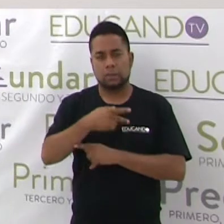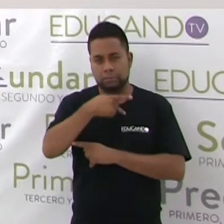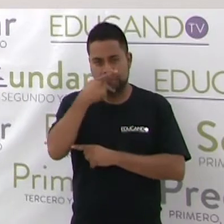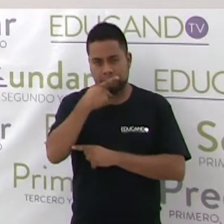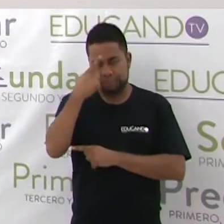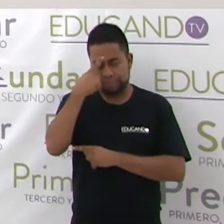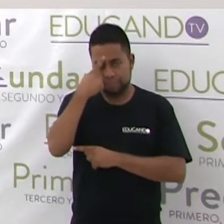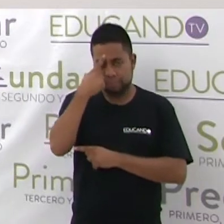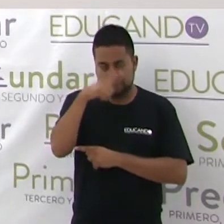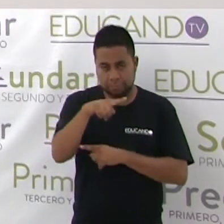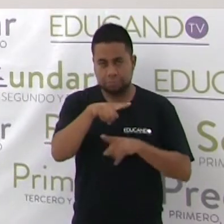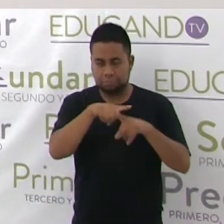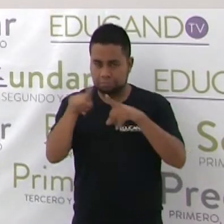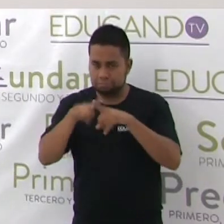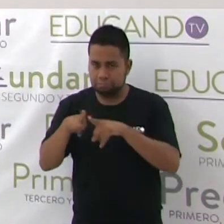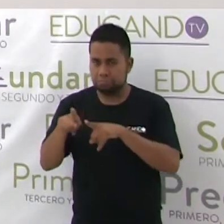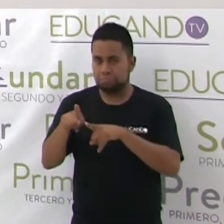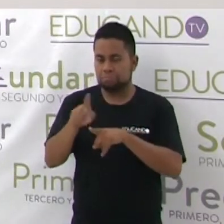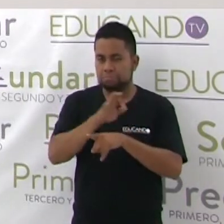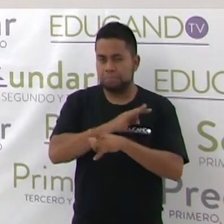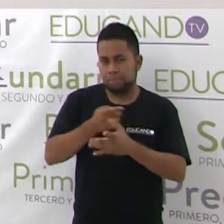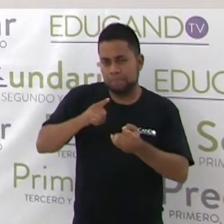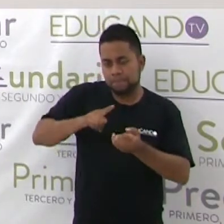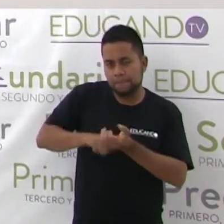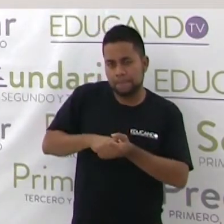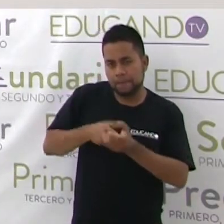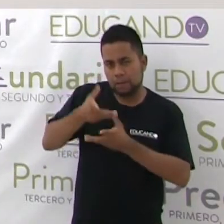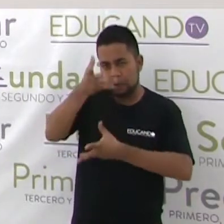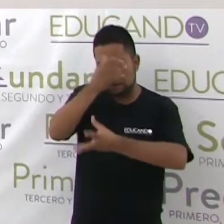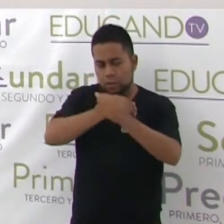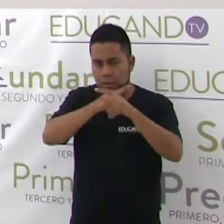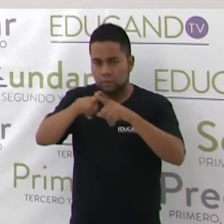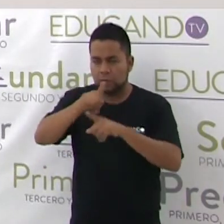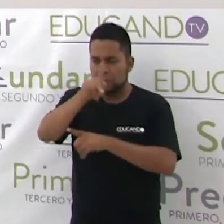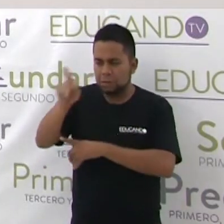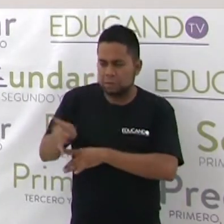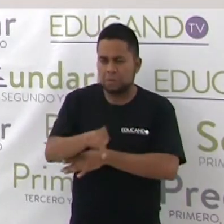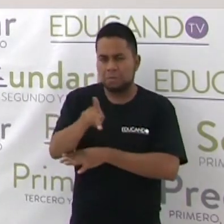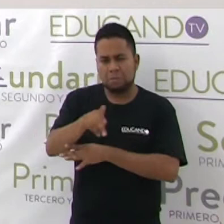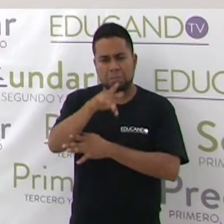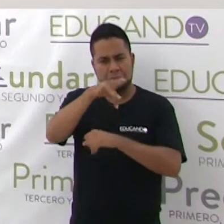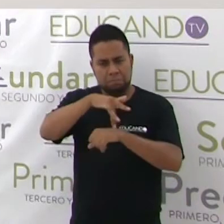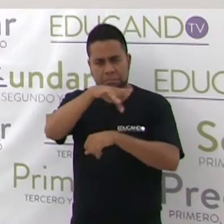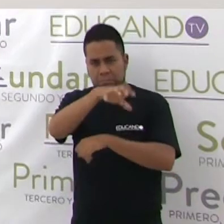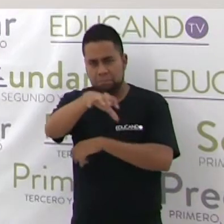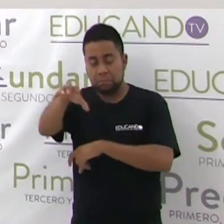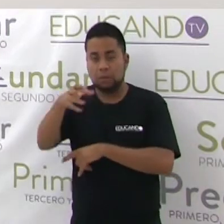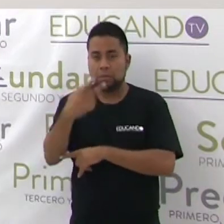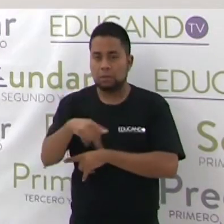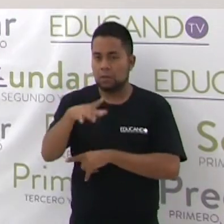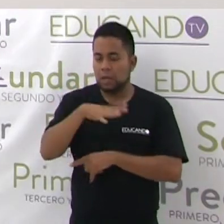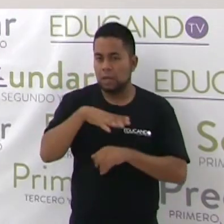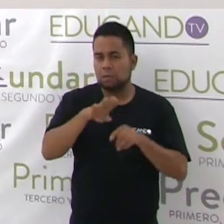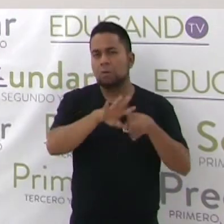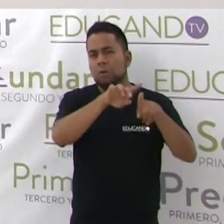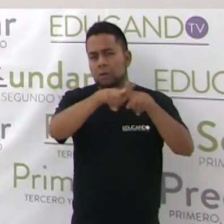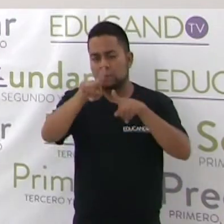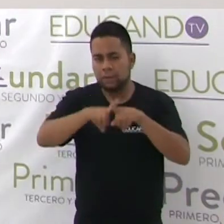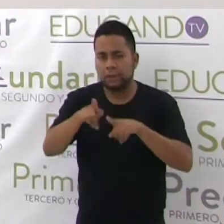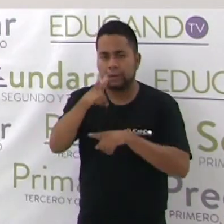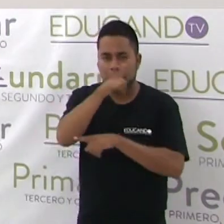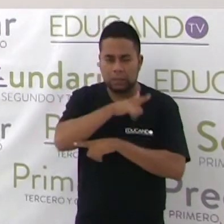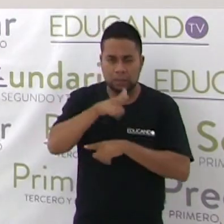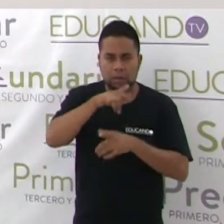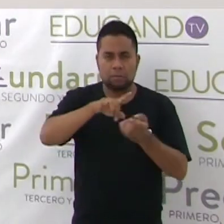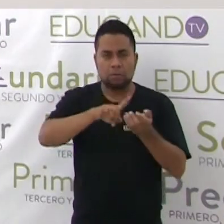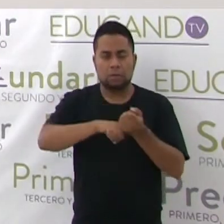el aprendizaje dentro de diferentes comunidades. Pero tenemos una gran variedad de lenguas y